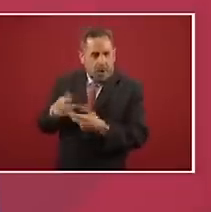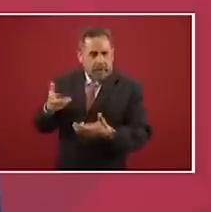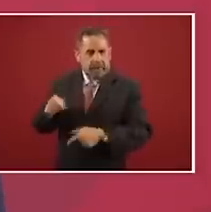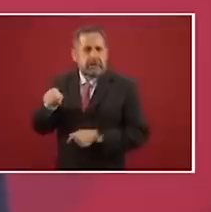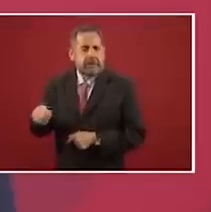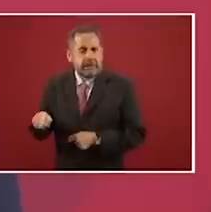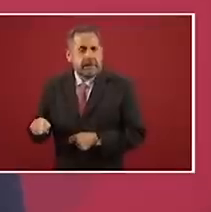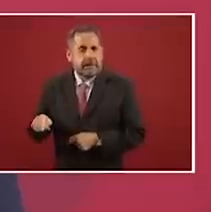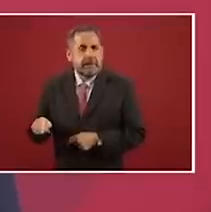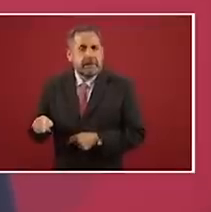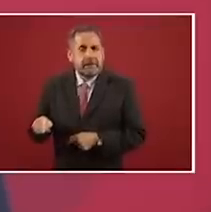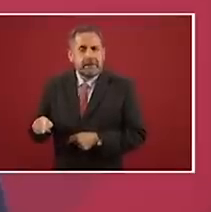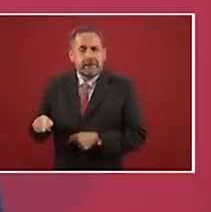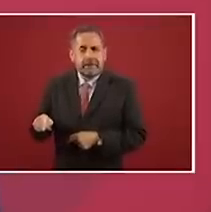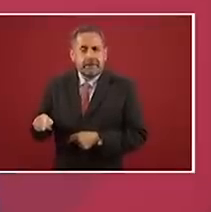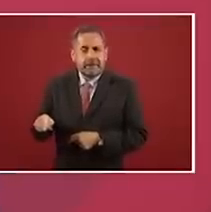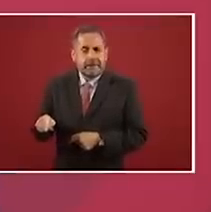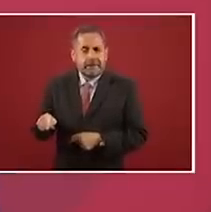energía eléctrica